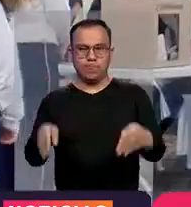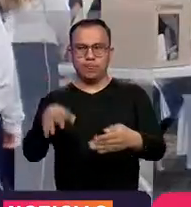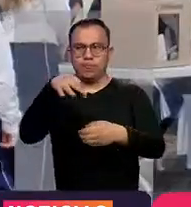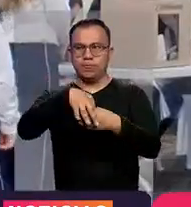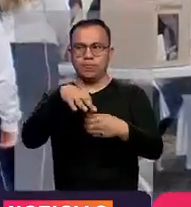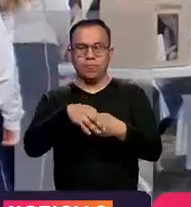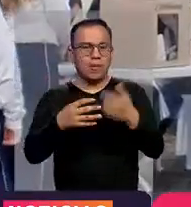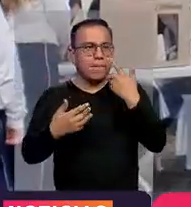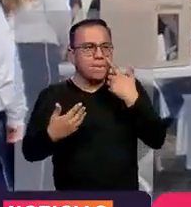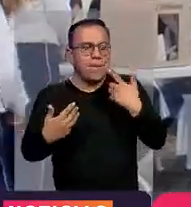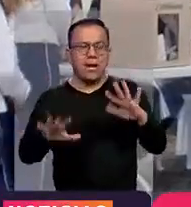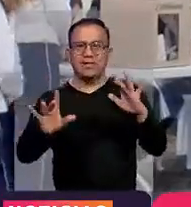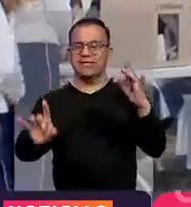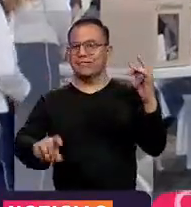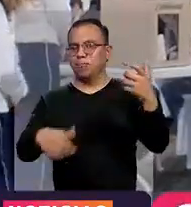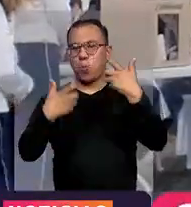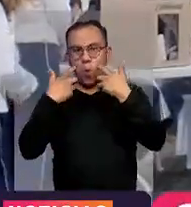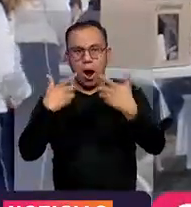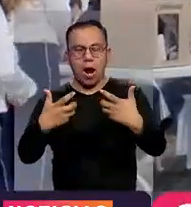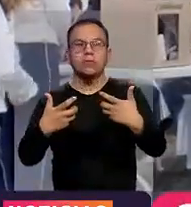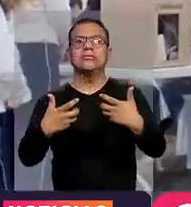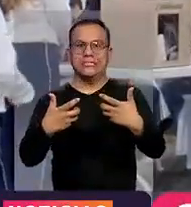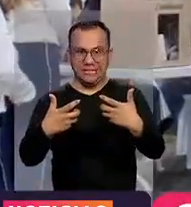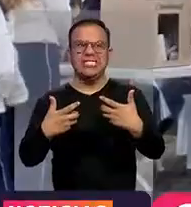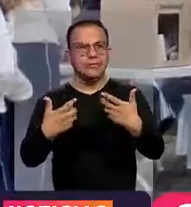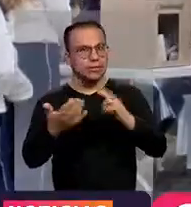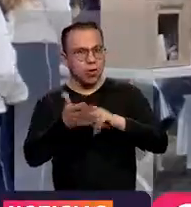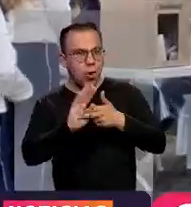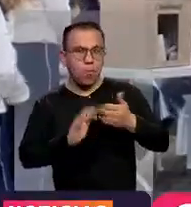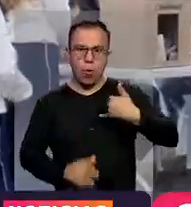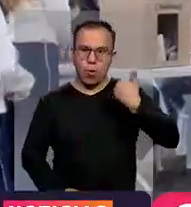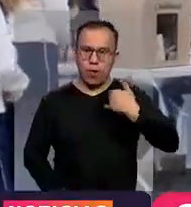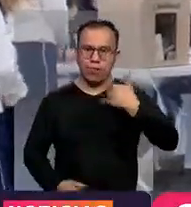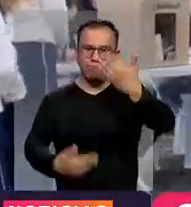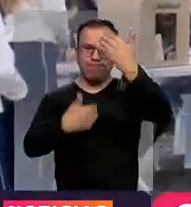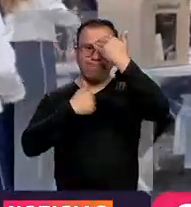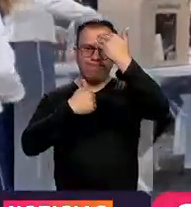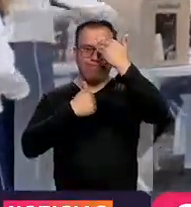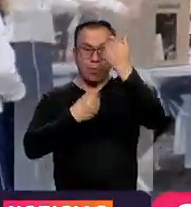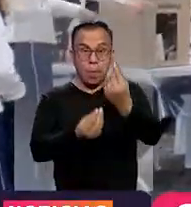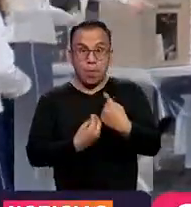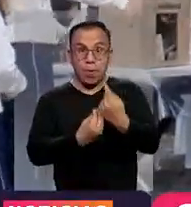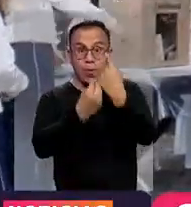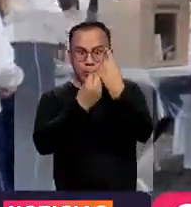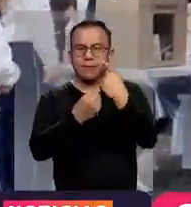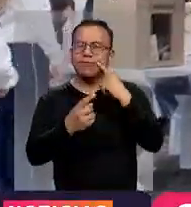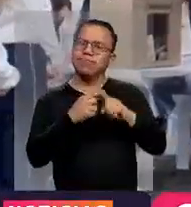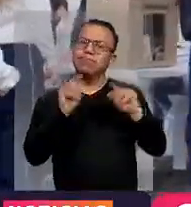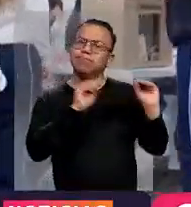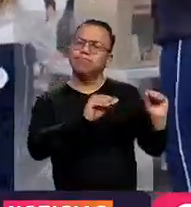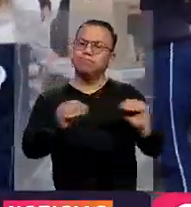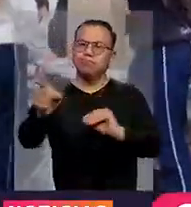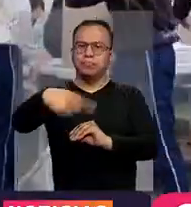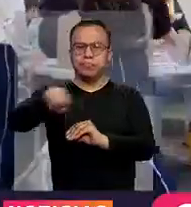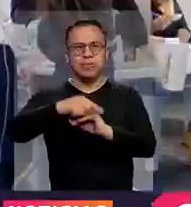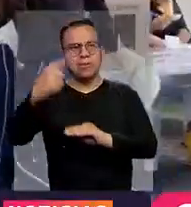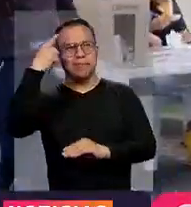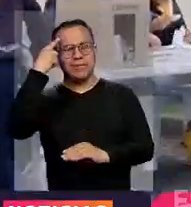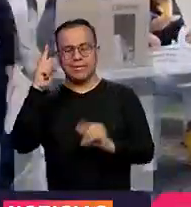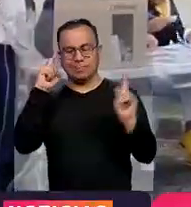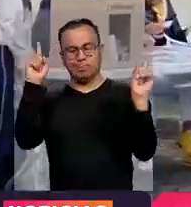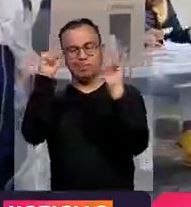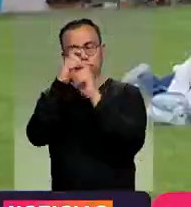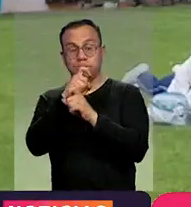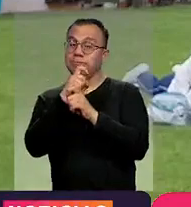Nos pareció una actividad fantástica crear en nuestros jóvenes conciencia política y enseñarles a pensar antes de votar. Nos